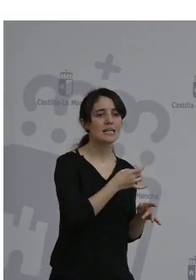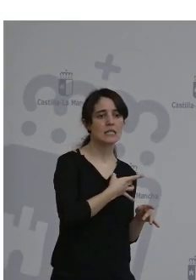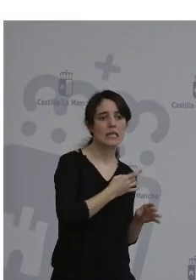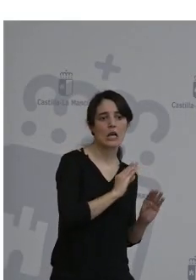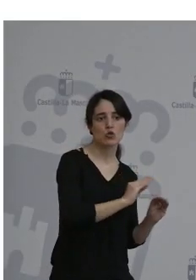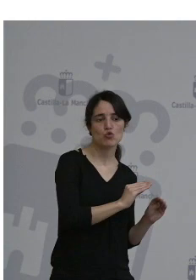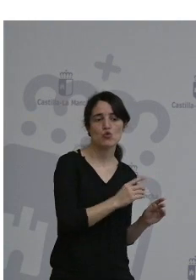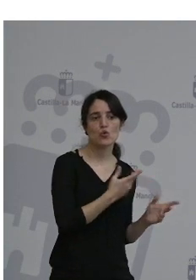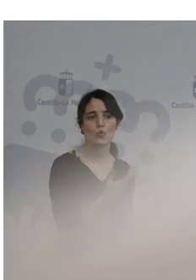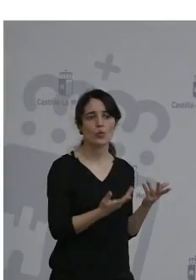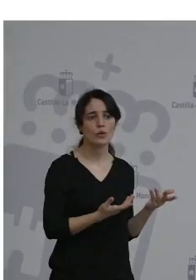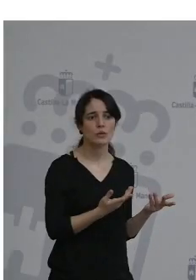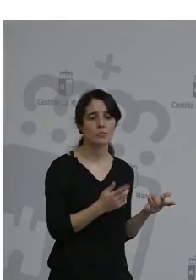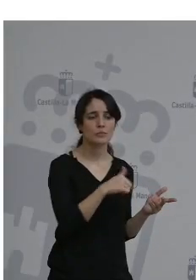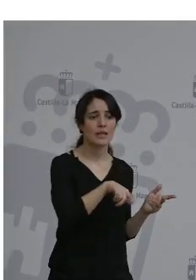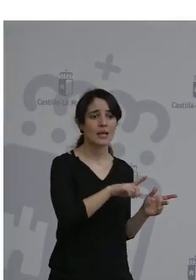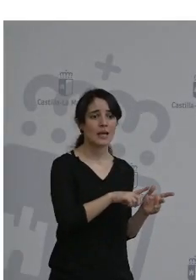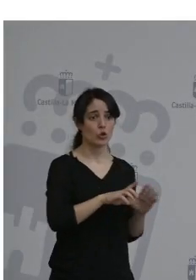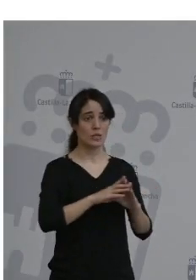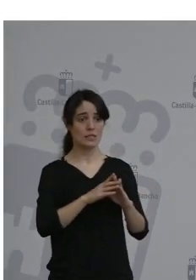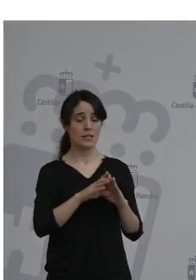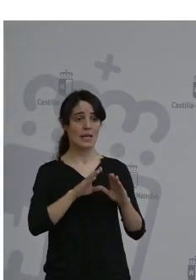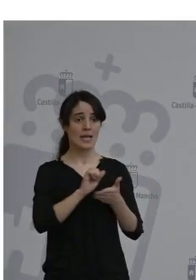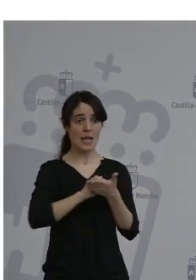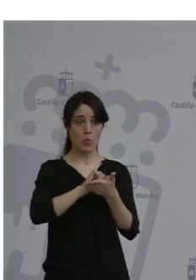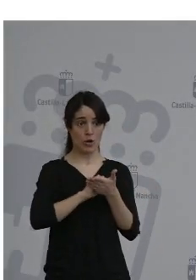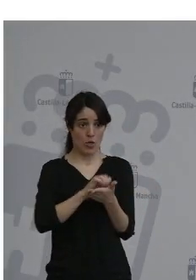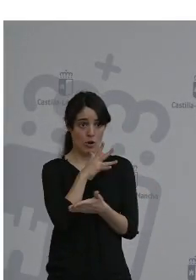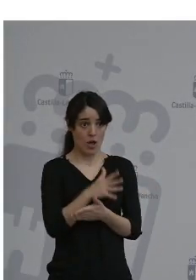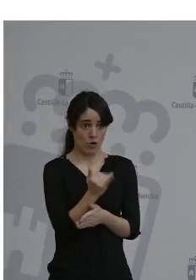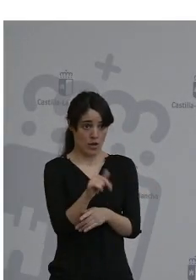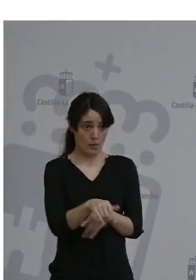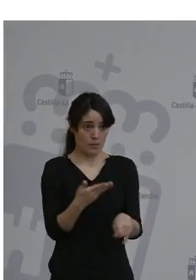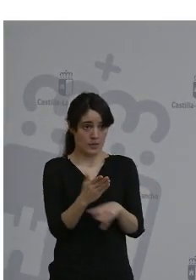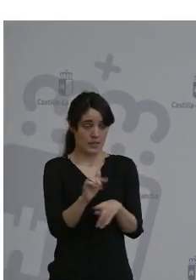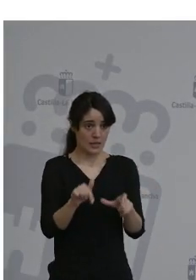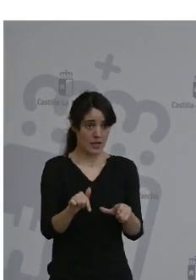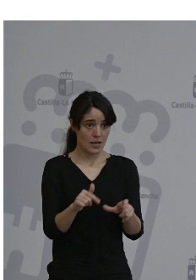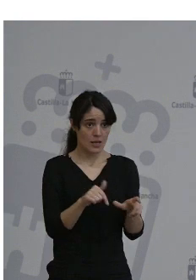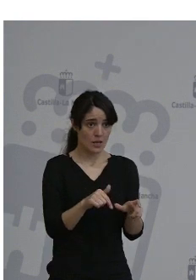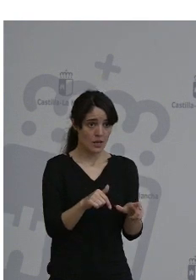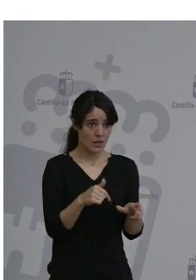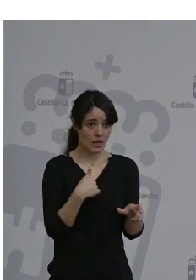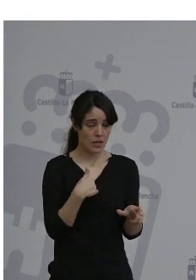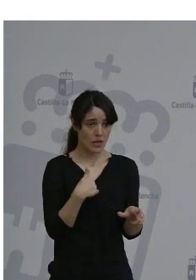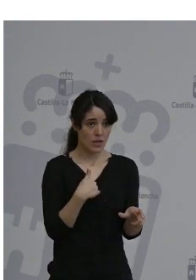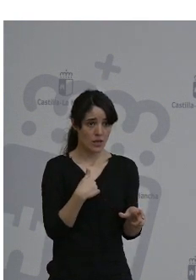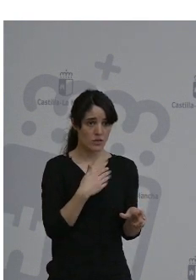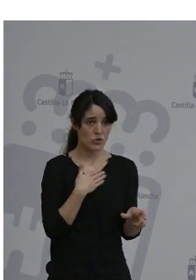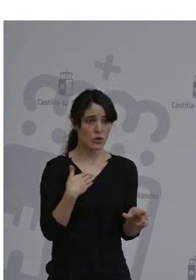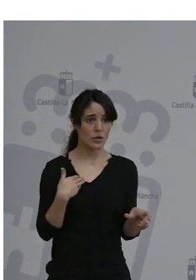en ese borrador quería preguntar si me iba a venir